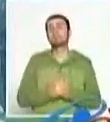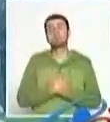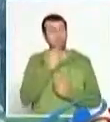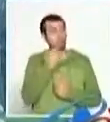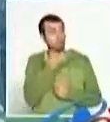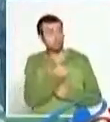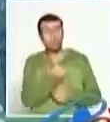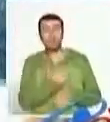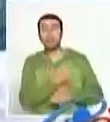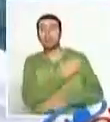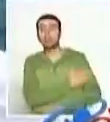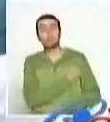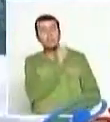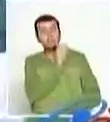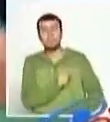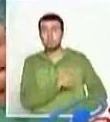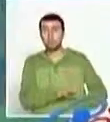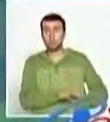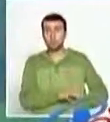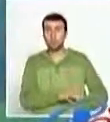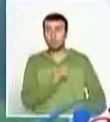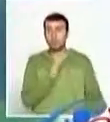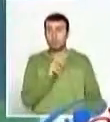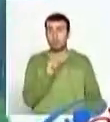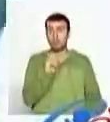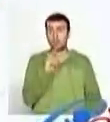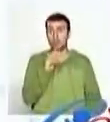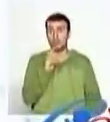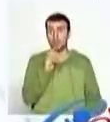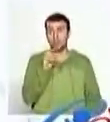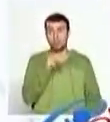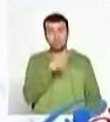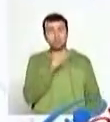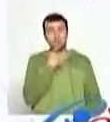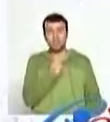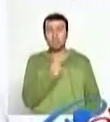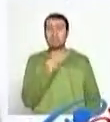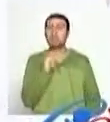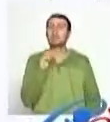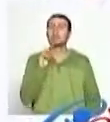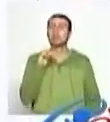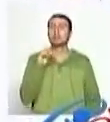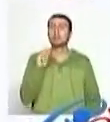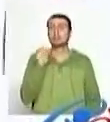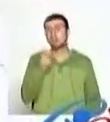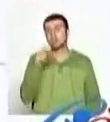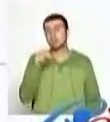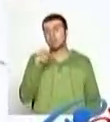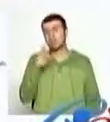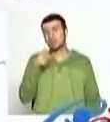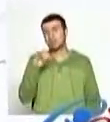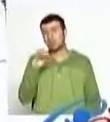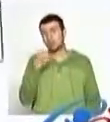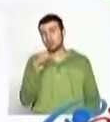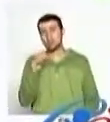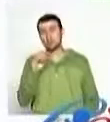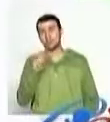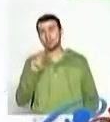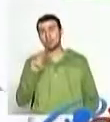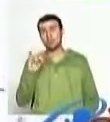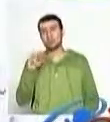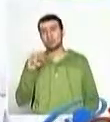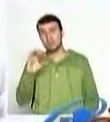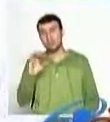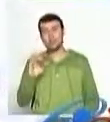doctor Blandón hablaba de los micronutrientes, el magnesio, el zinc, el selenio, todos estos elementos de la tabla